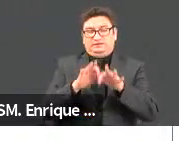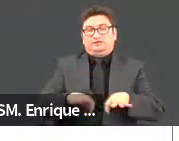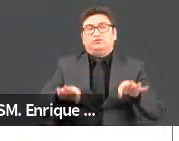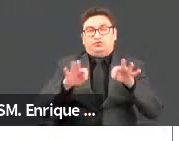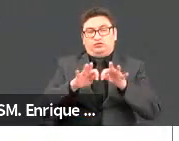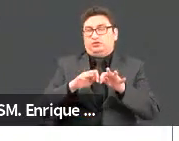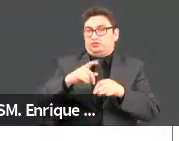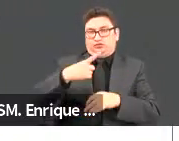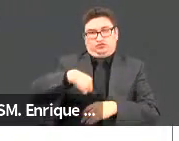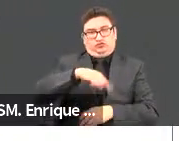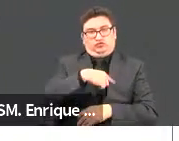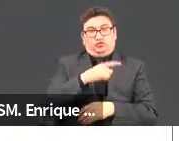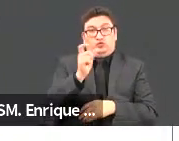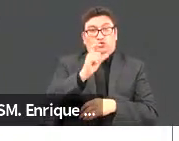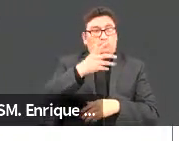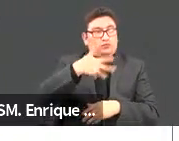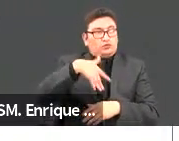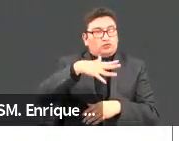nuestras búsquedas.